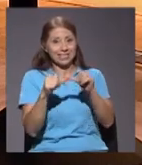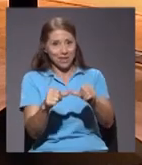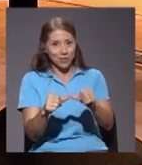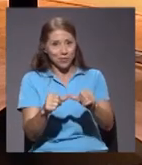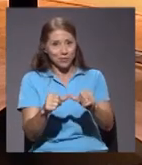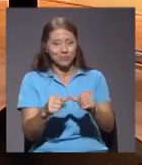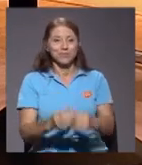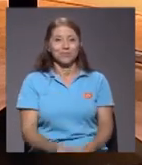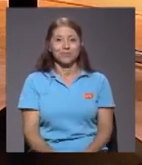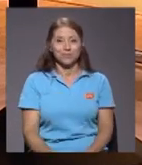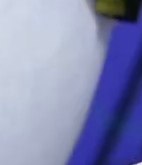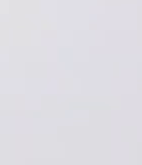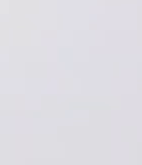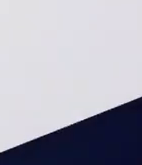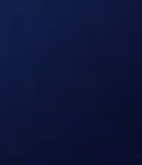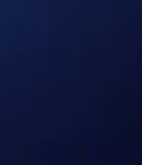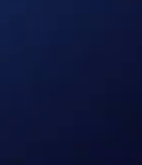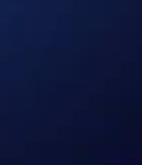regresamos